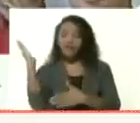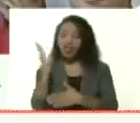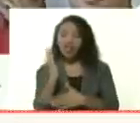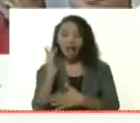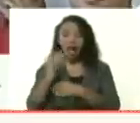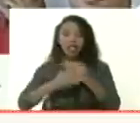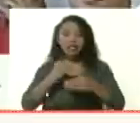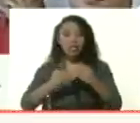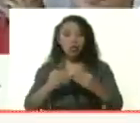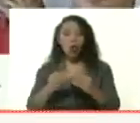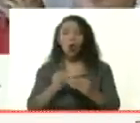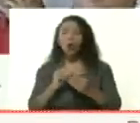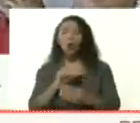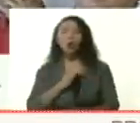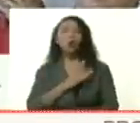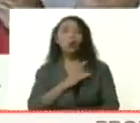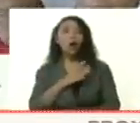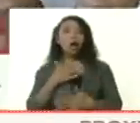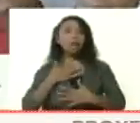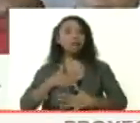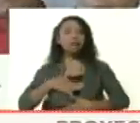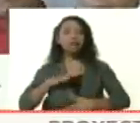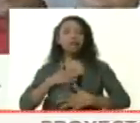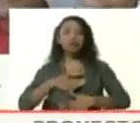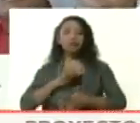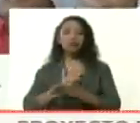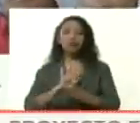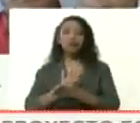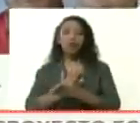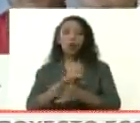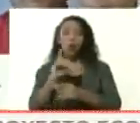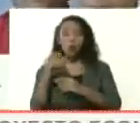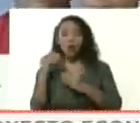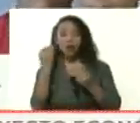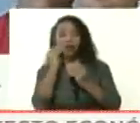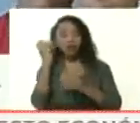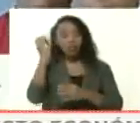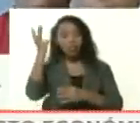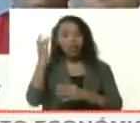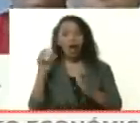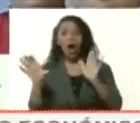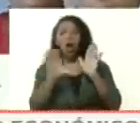a conformar con una caricatura de una constituyente? No.